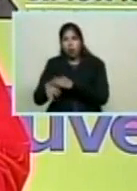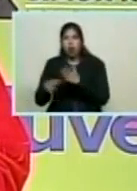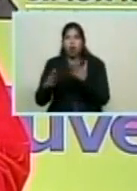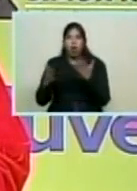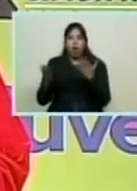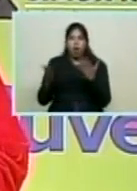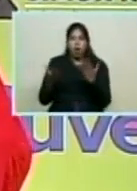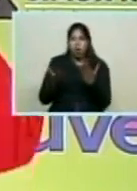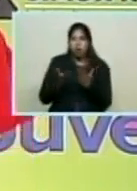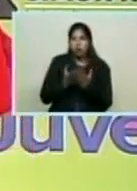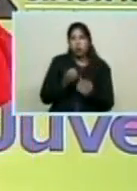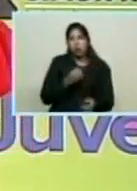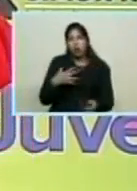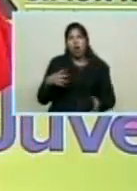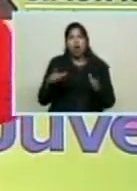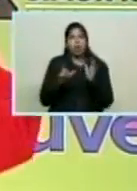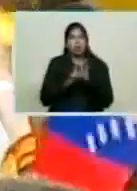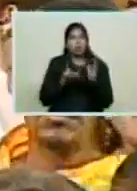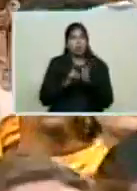del sistema educativo.